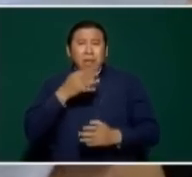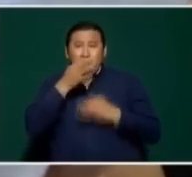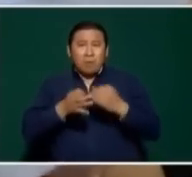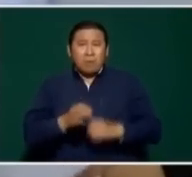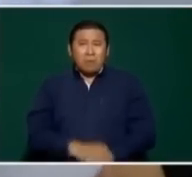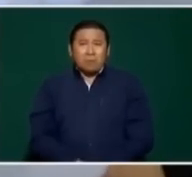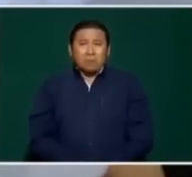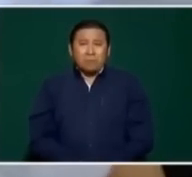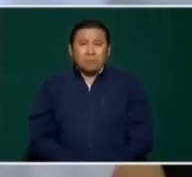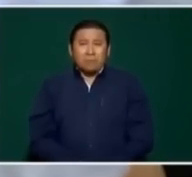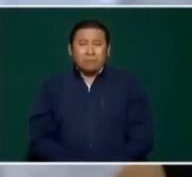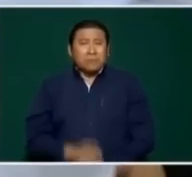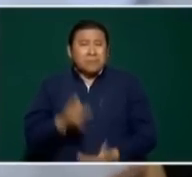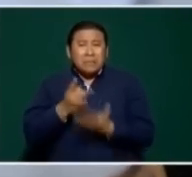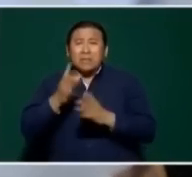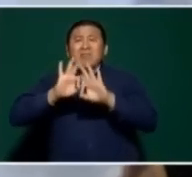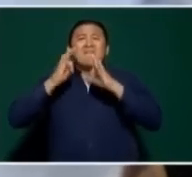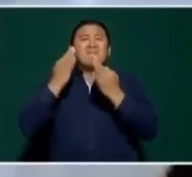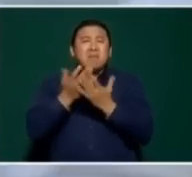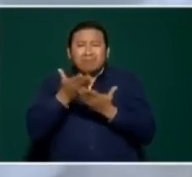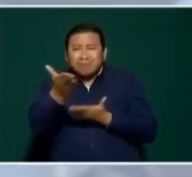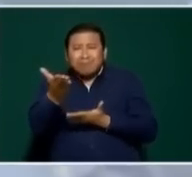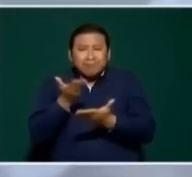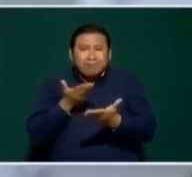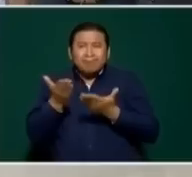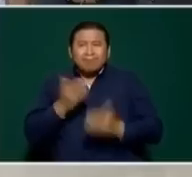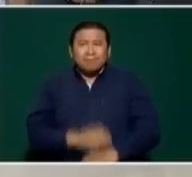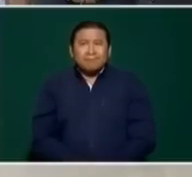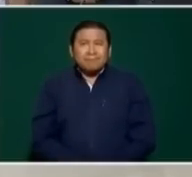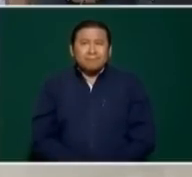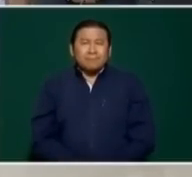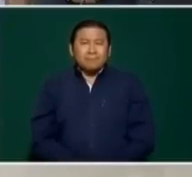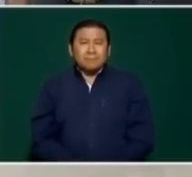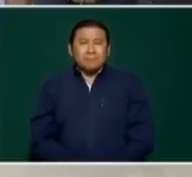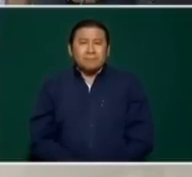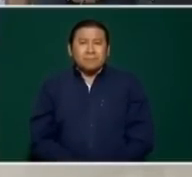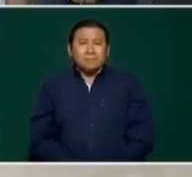manifestarlo de esa manera, pero